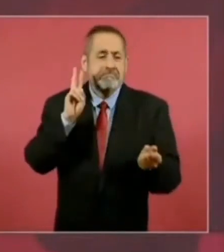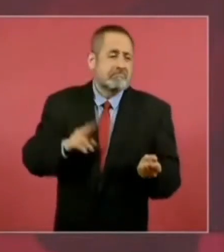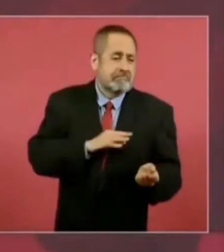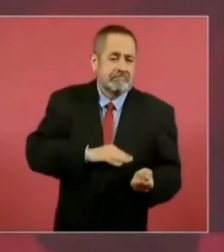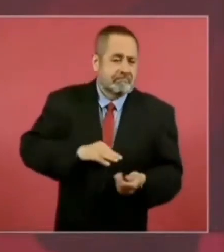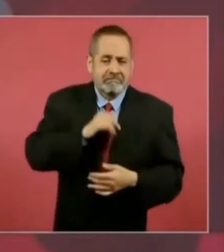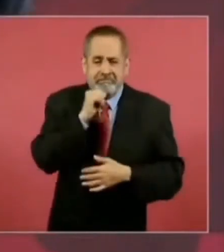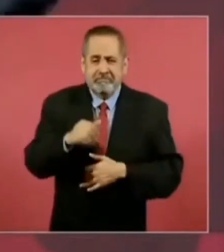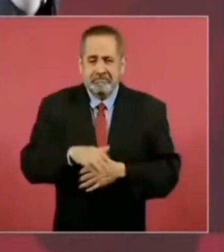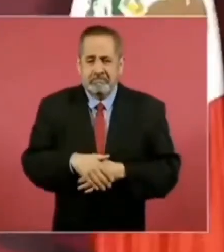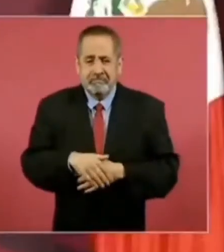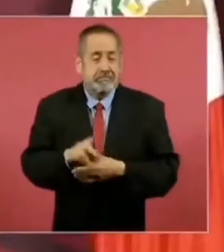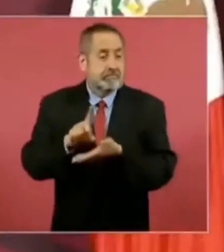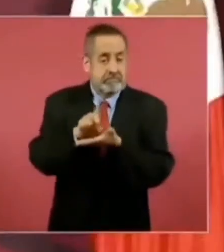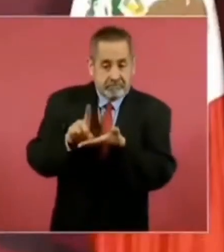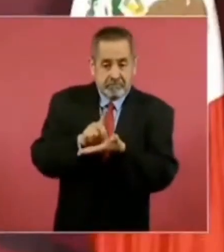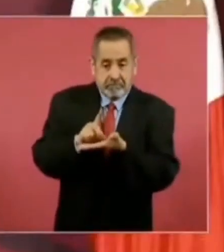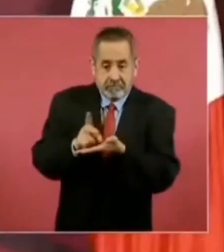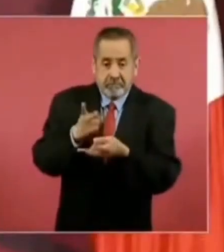produce más infelicidad.